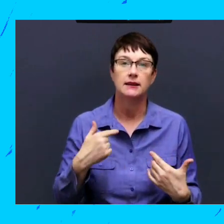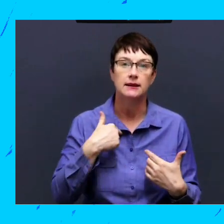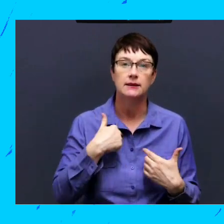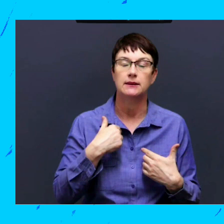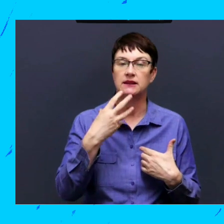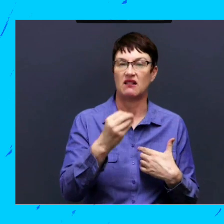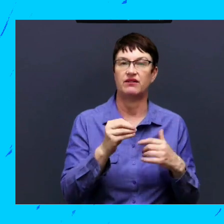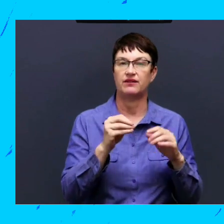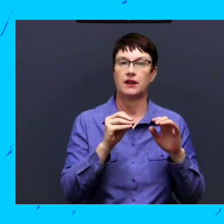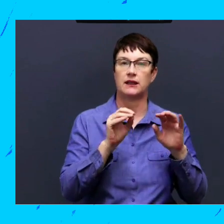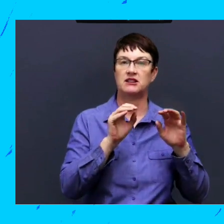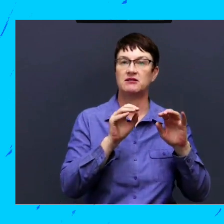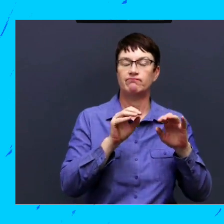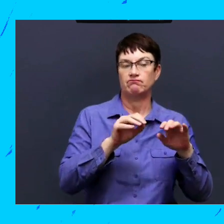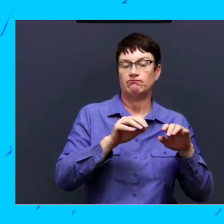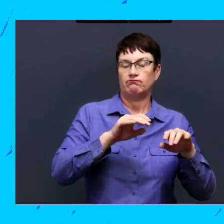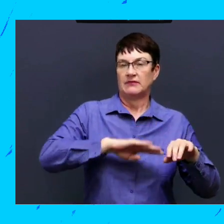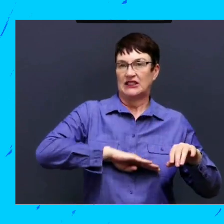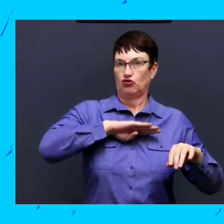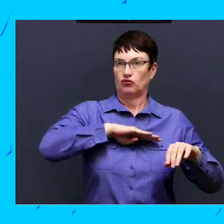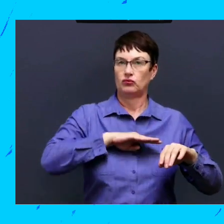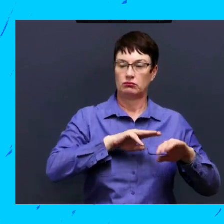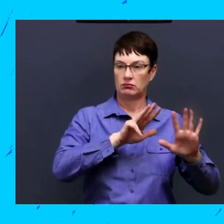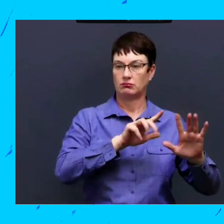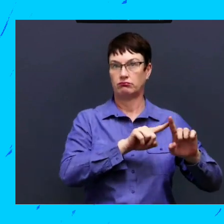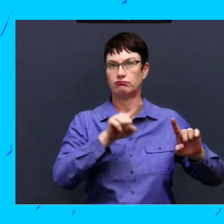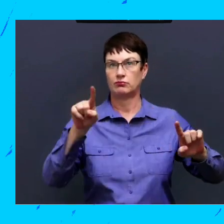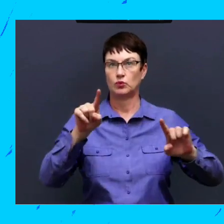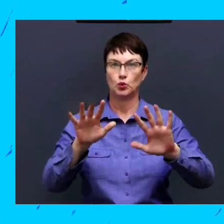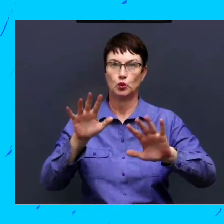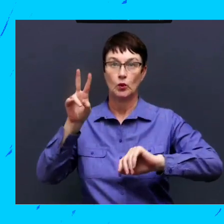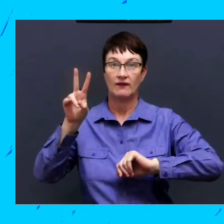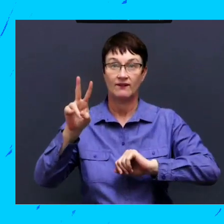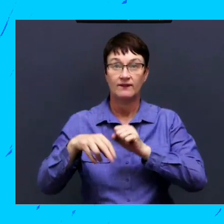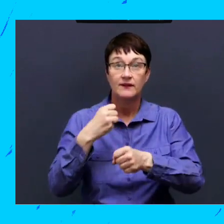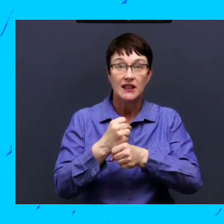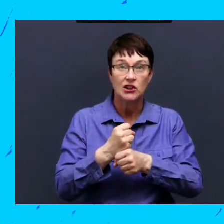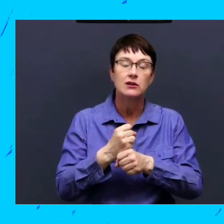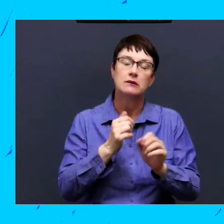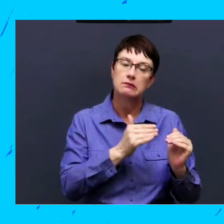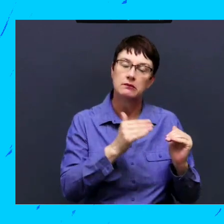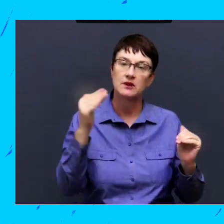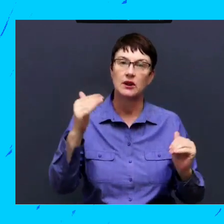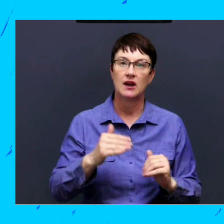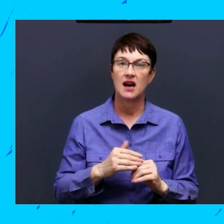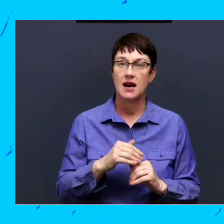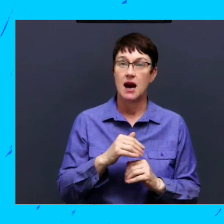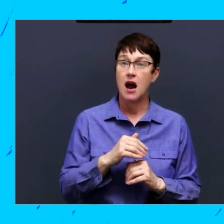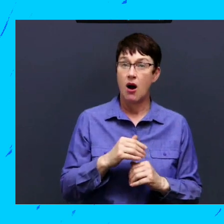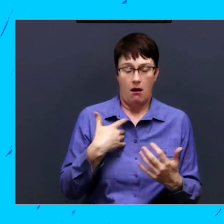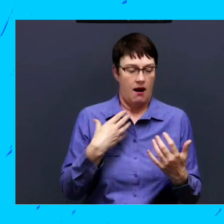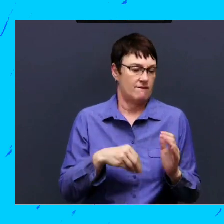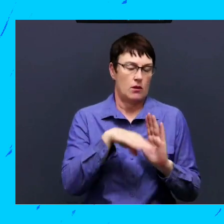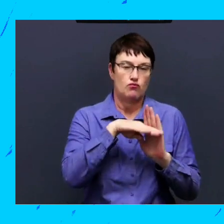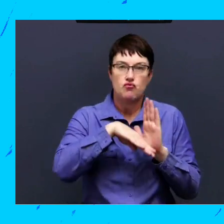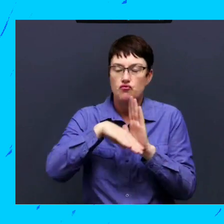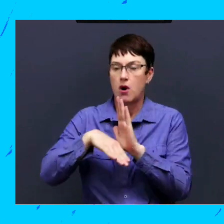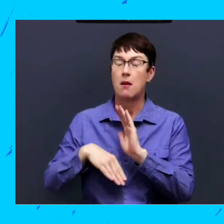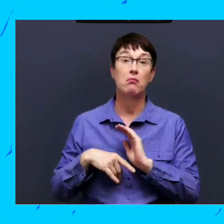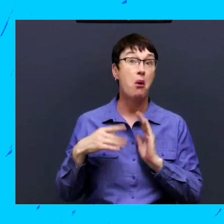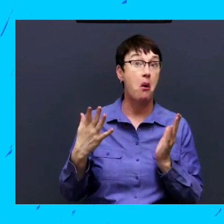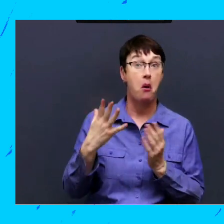Y bueno, no hay programas de bienestar y salud centrados en los adolescentes. Así